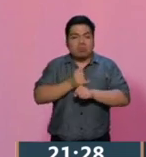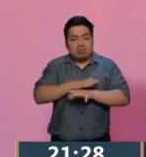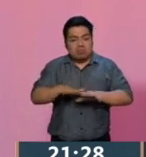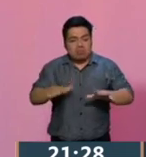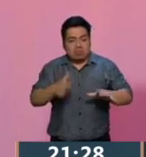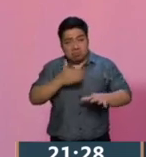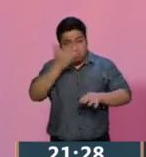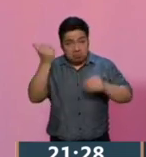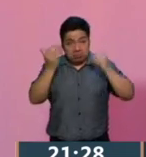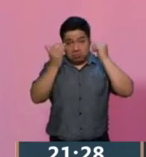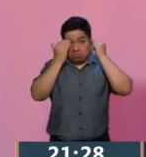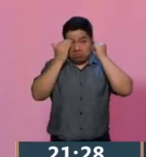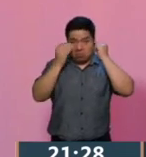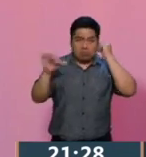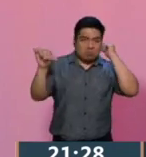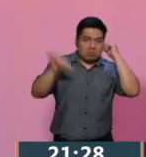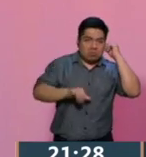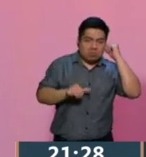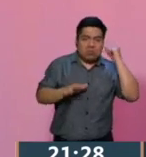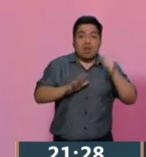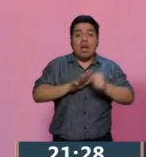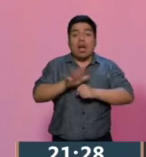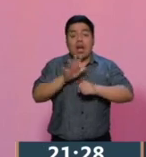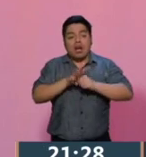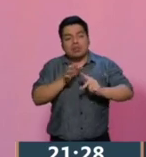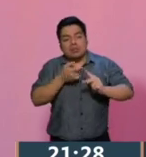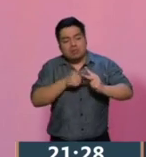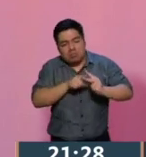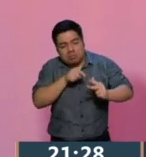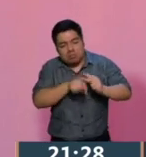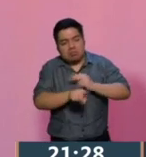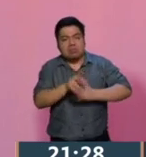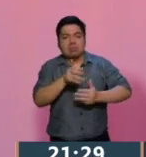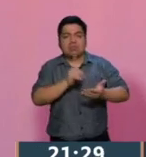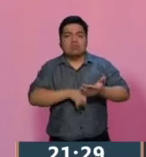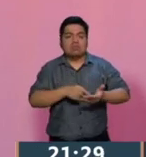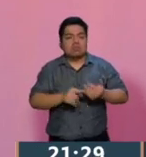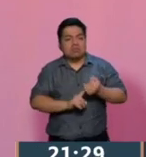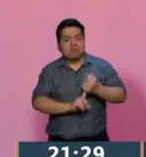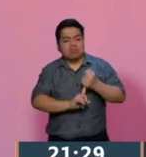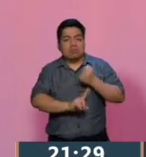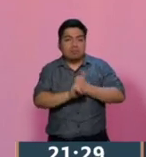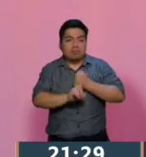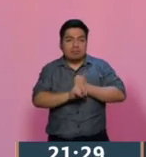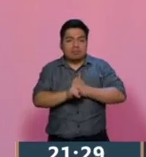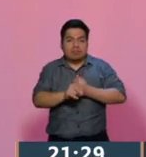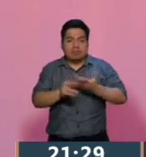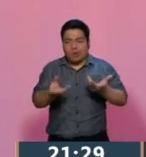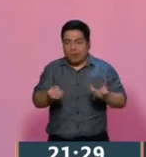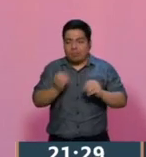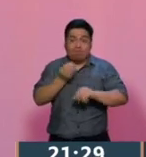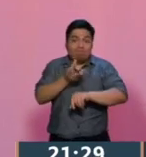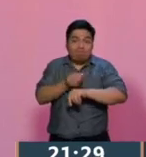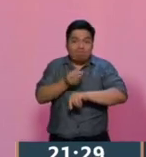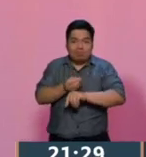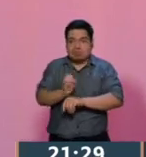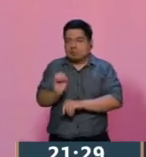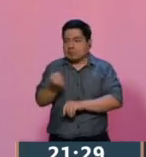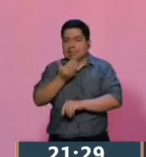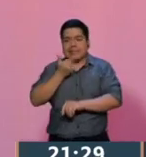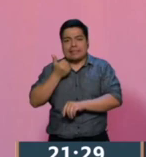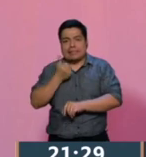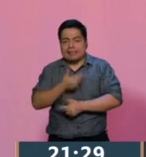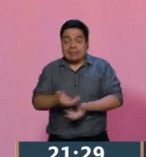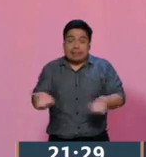tener conocimiento al día de hoy cuál es el origen del problema y tampoco una solución para ello. O sea,